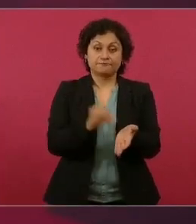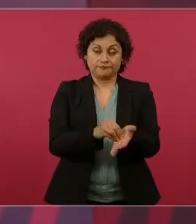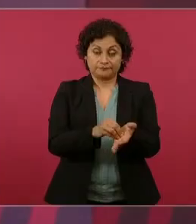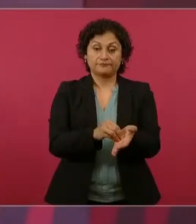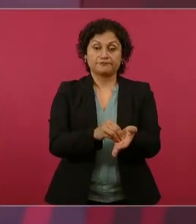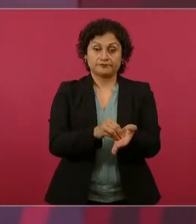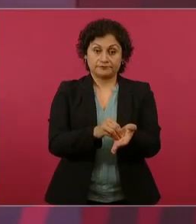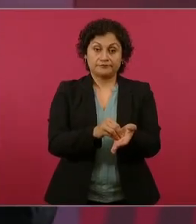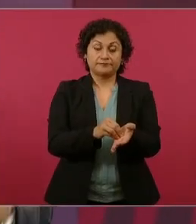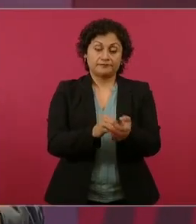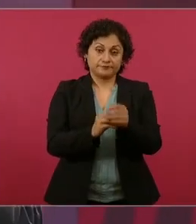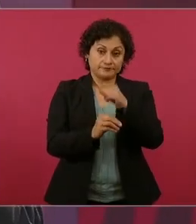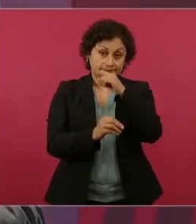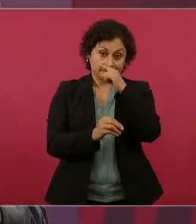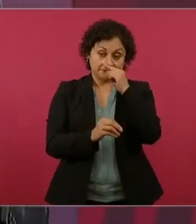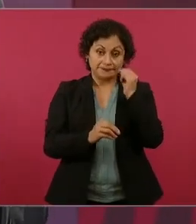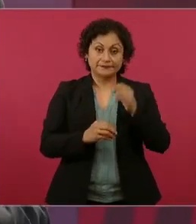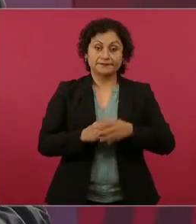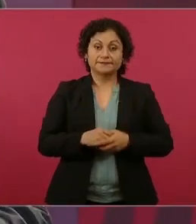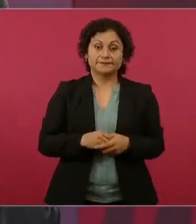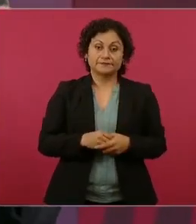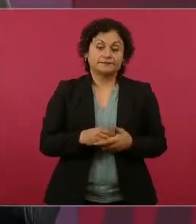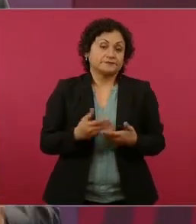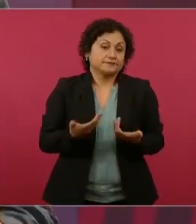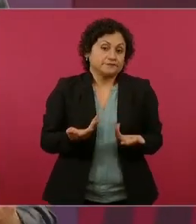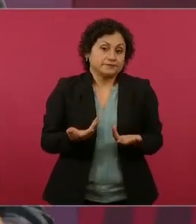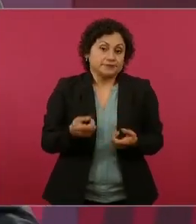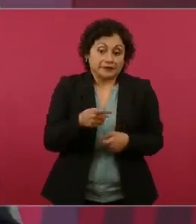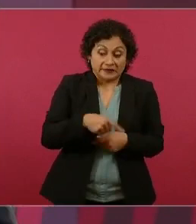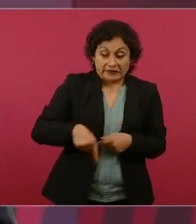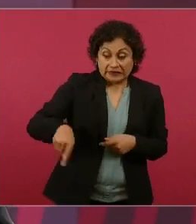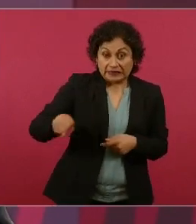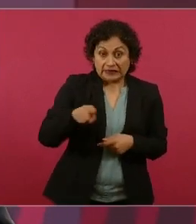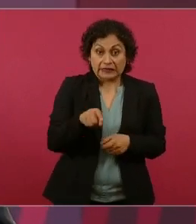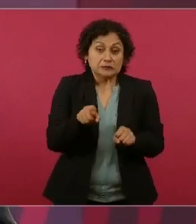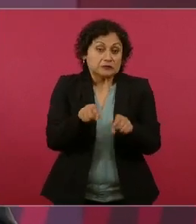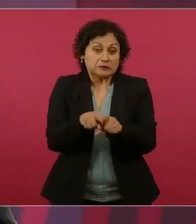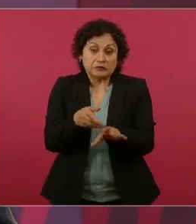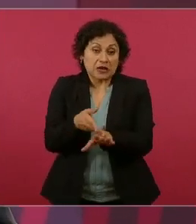que fueron los que impulsaron, se beneficiaron